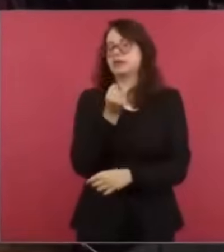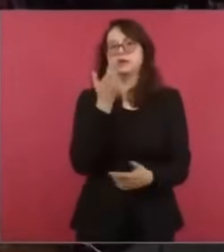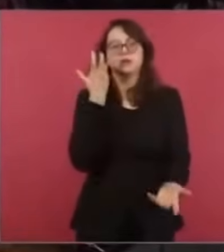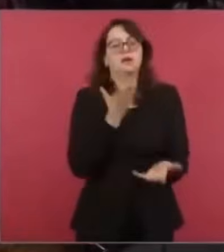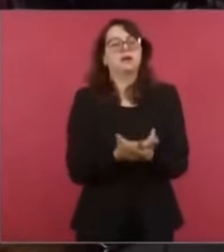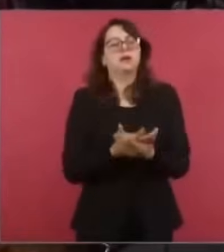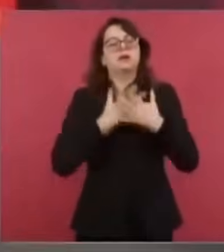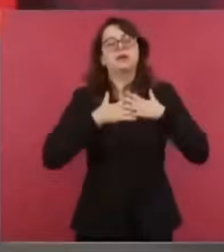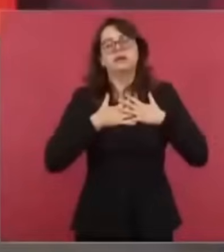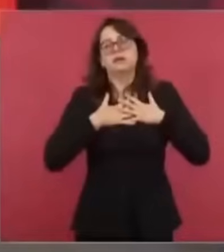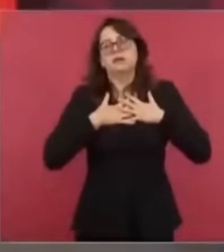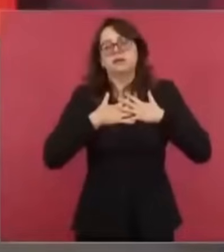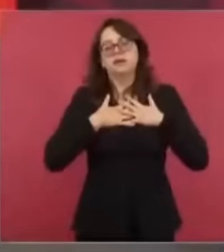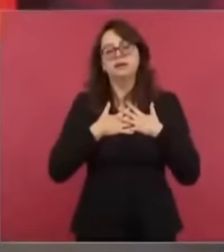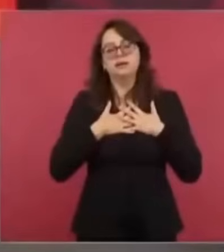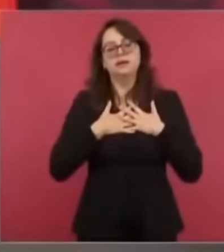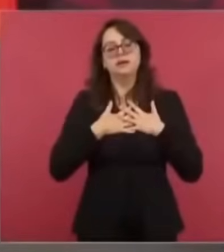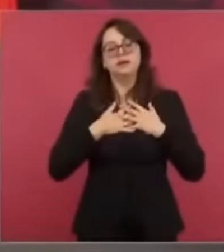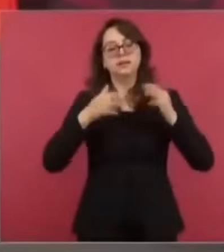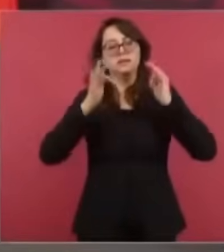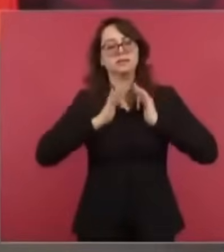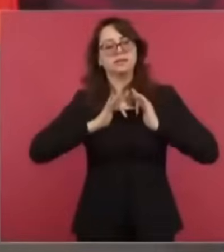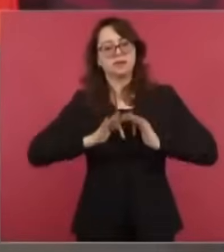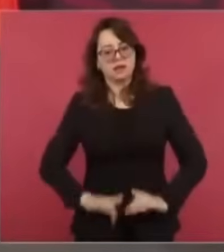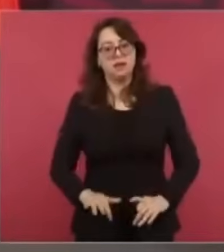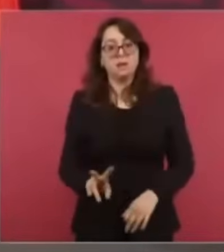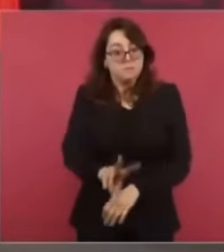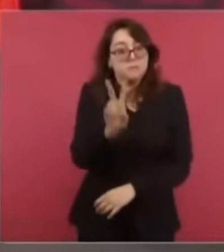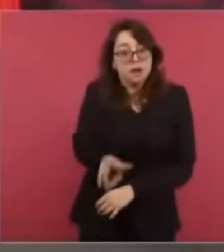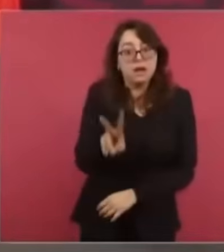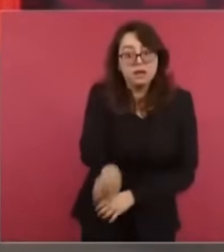descansábamos, se los digo sinceramente.